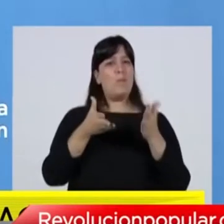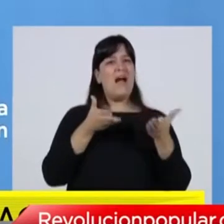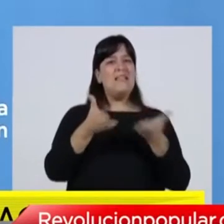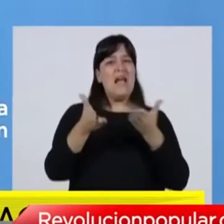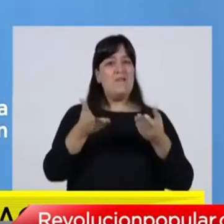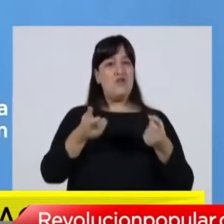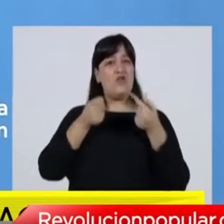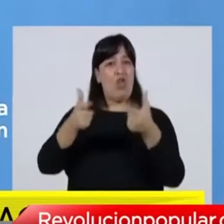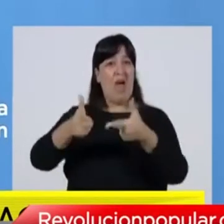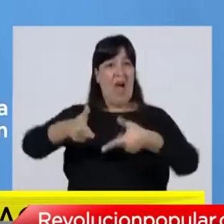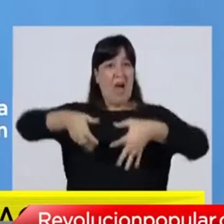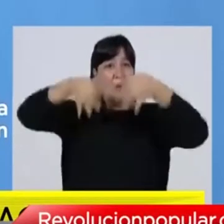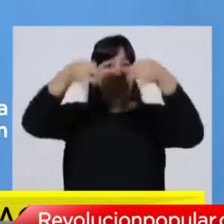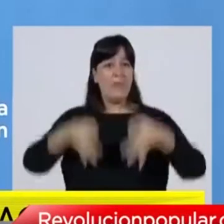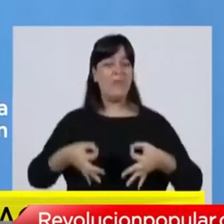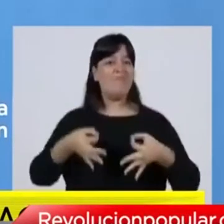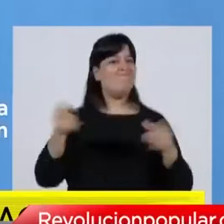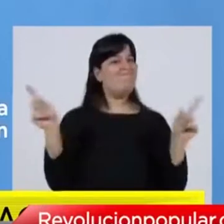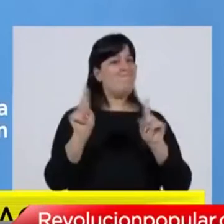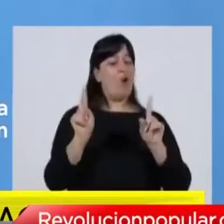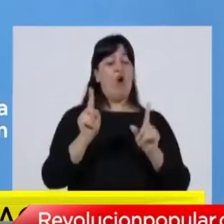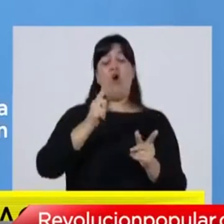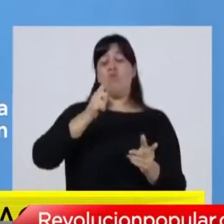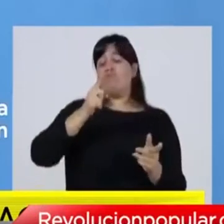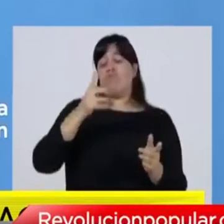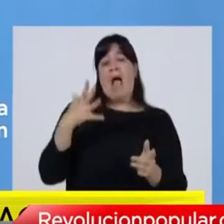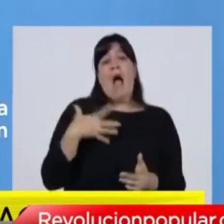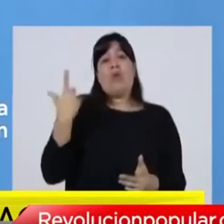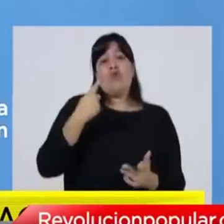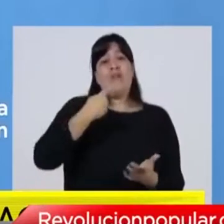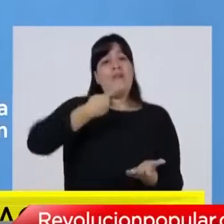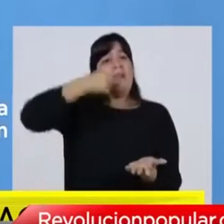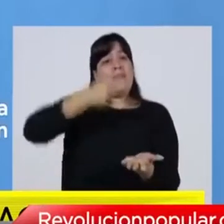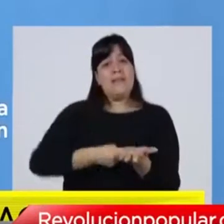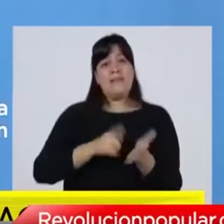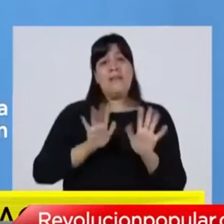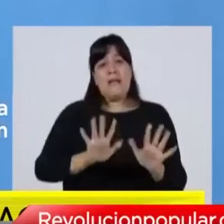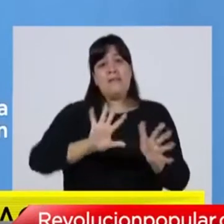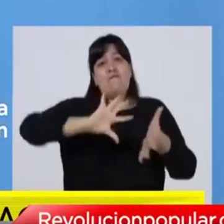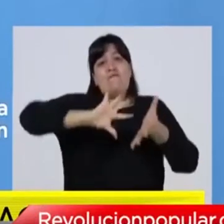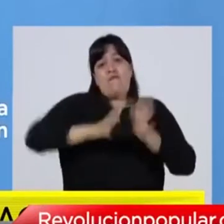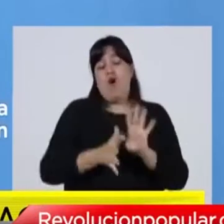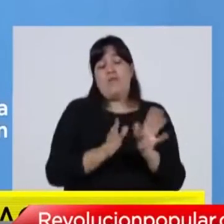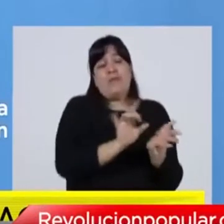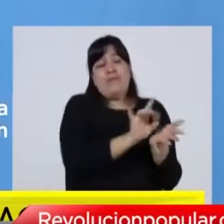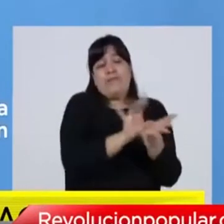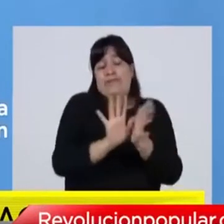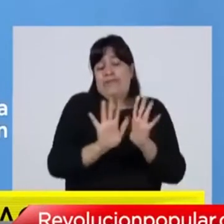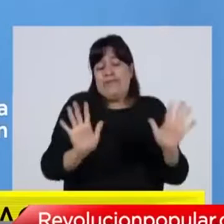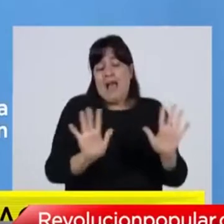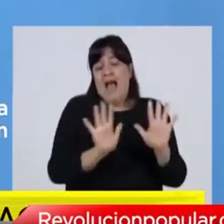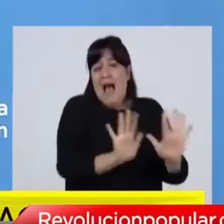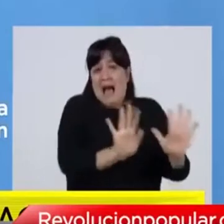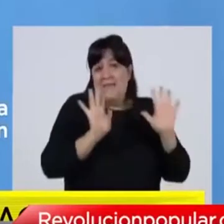nos vamos a dar cuenta de que de qué manera es la que vivíamos bien y de qué manera es la que vivimos hoy. Entonces,